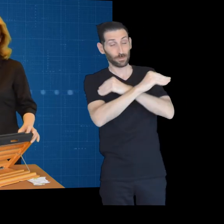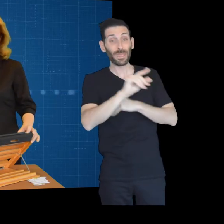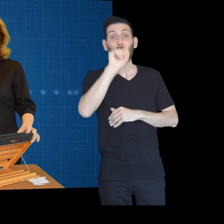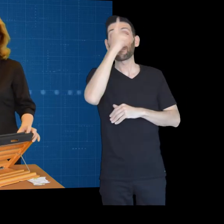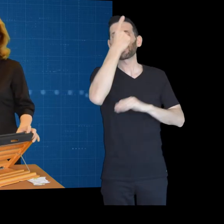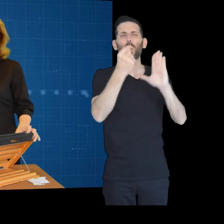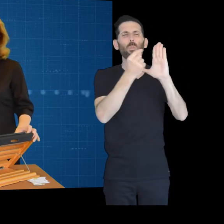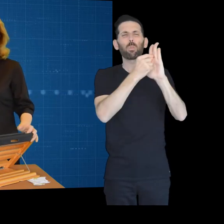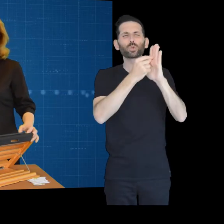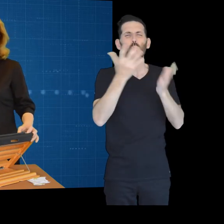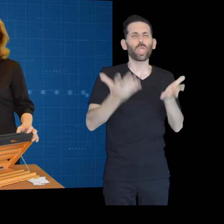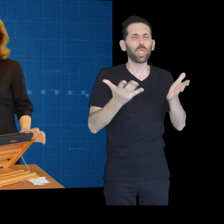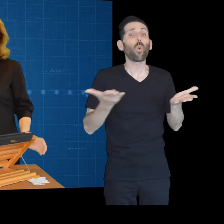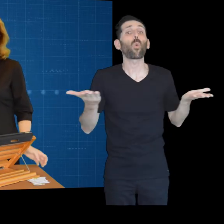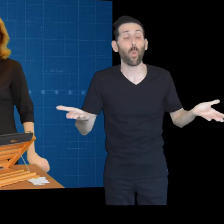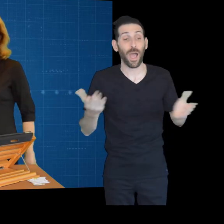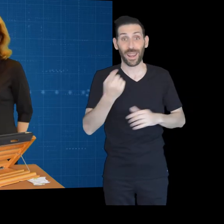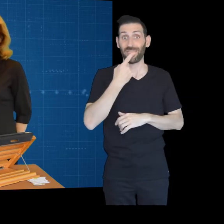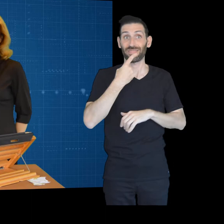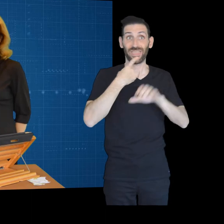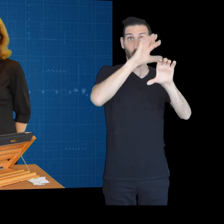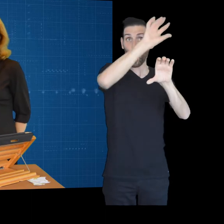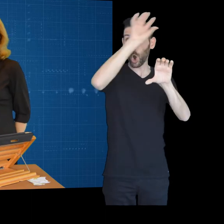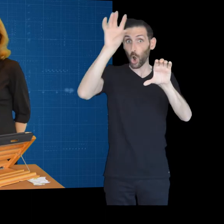primeiro era que os continentes